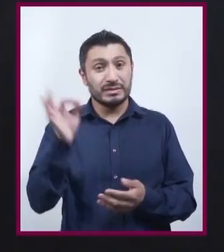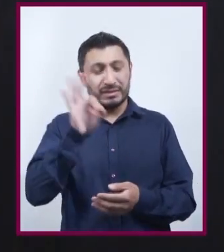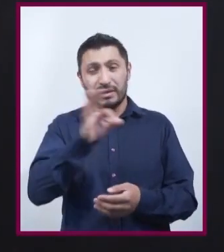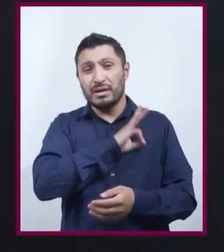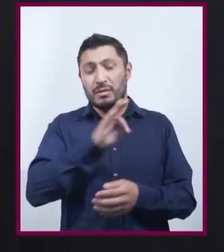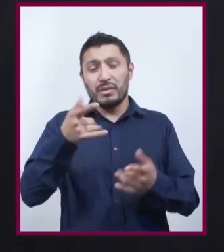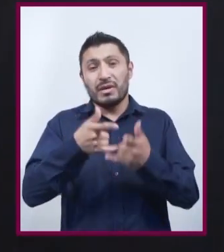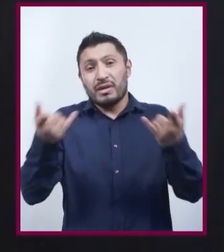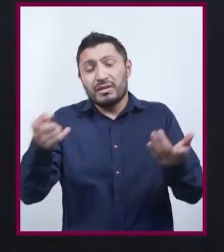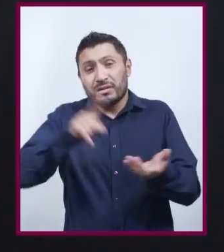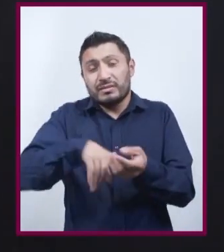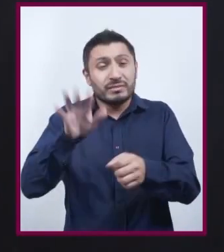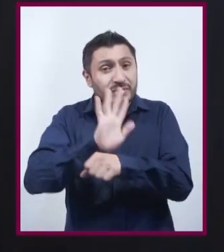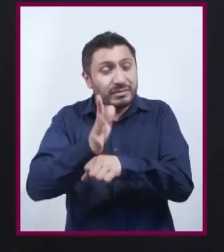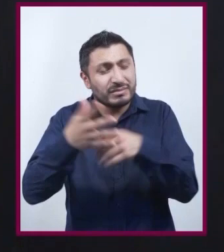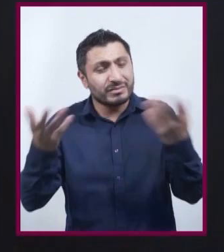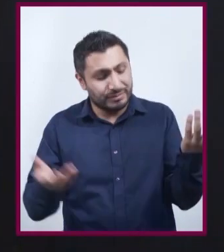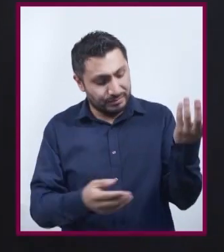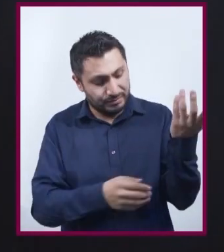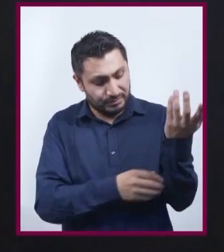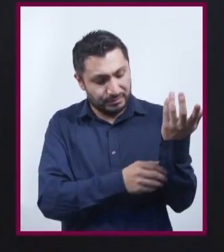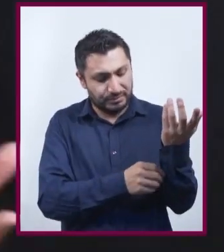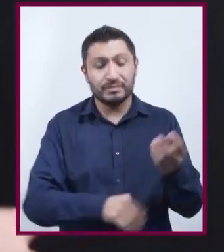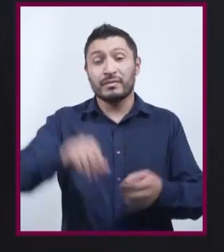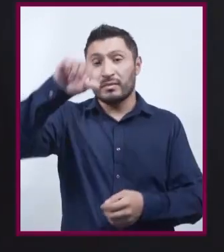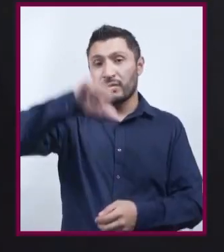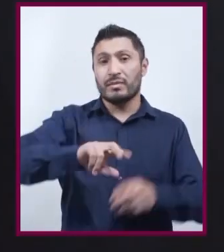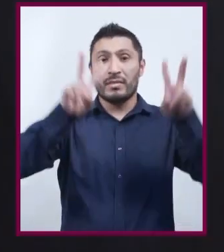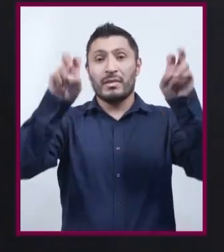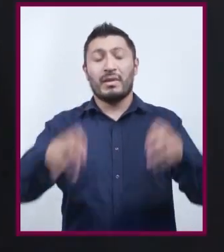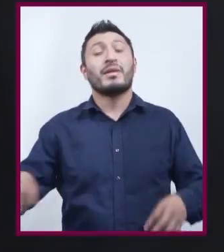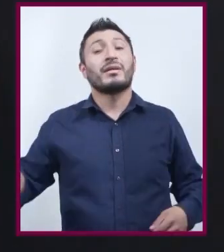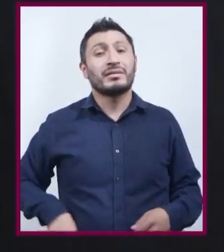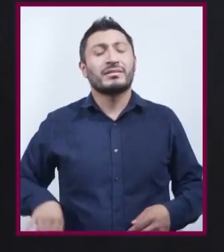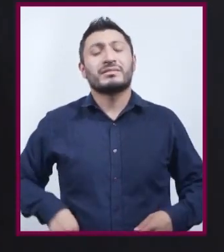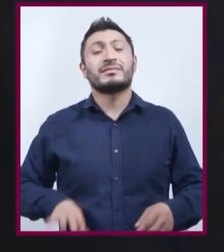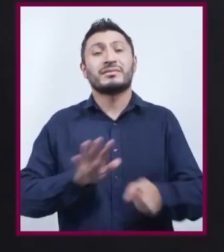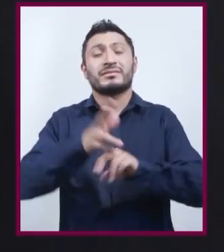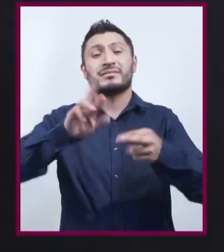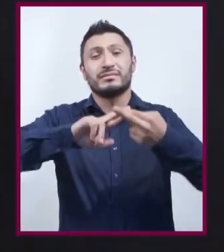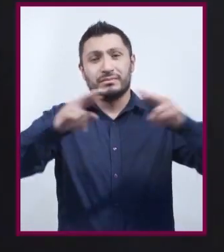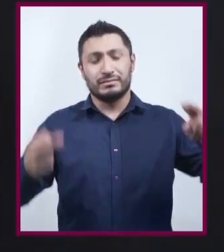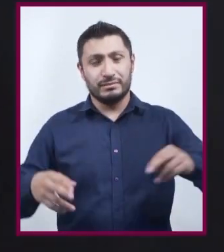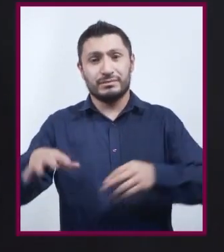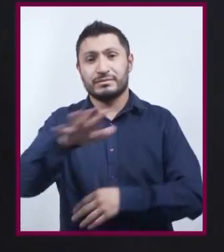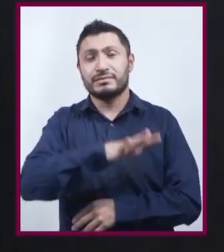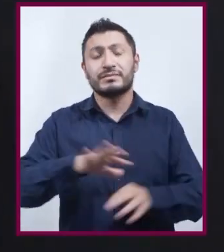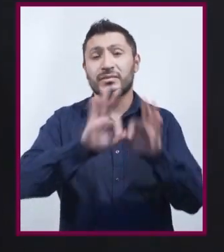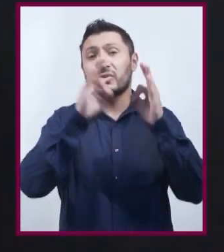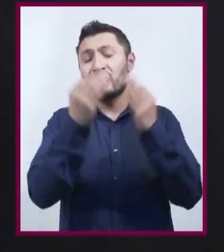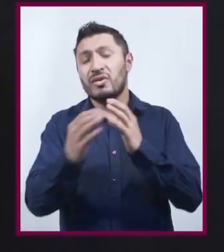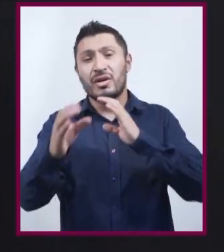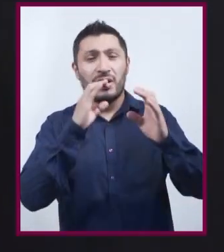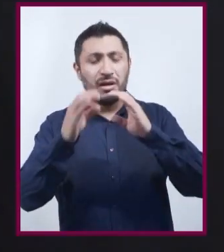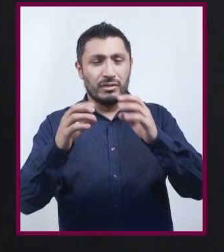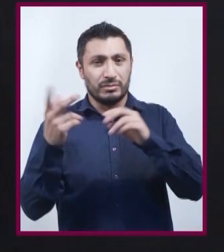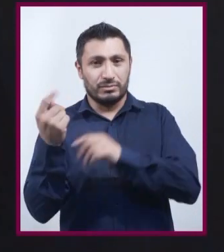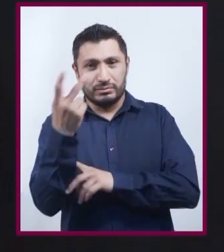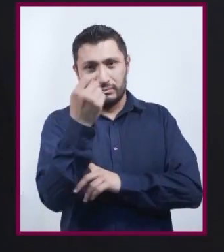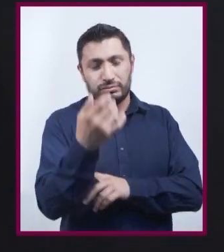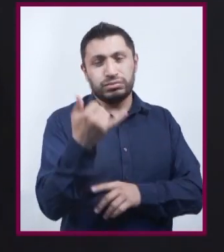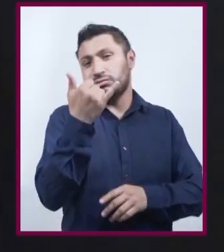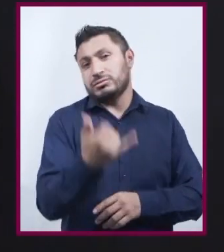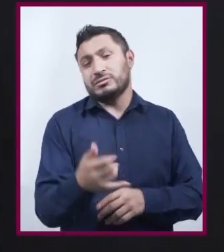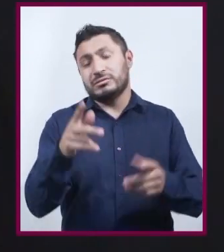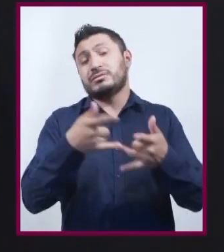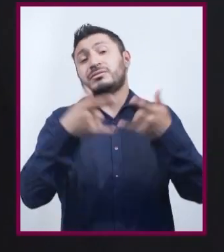¿acaso es posible hacer historia a través de las películas? Pues hoy tocaremos un tema súper interesante: la relación entre los medios